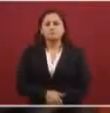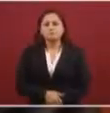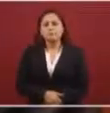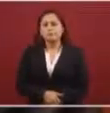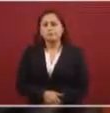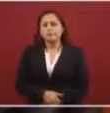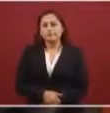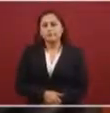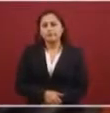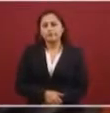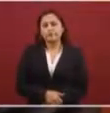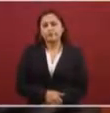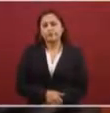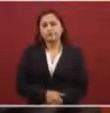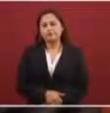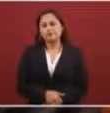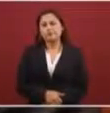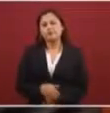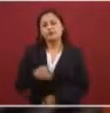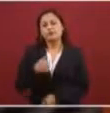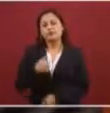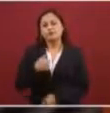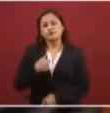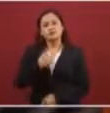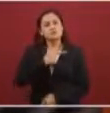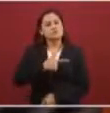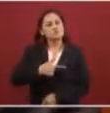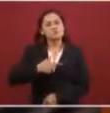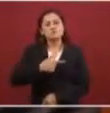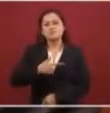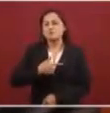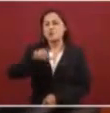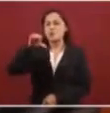gusto, pues, participar en esta ceremonia,